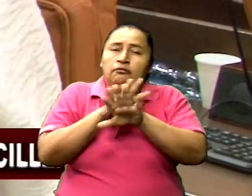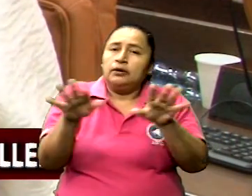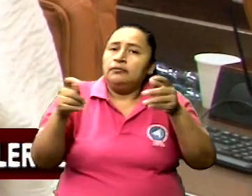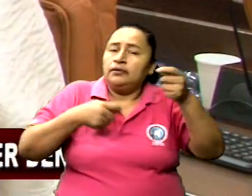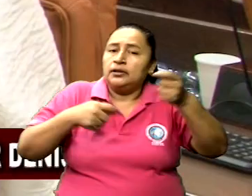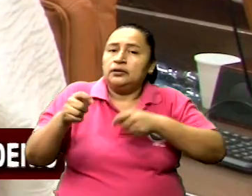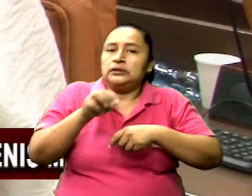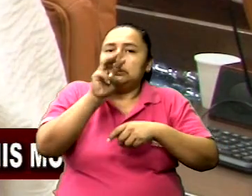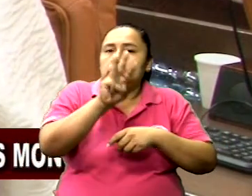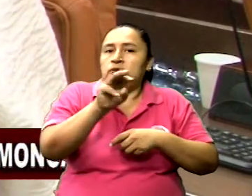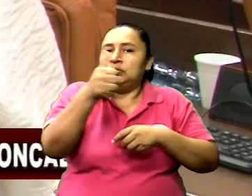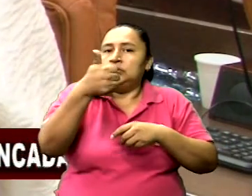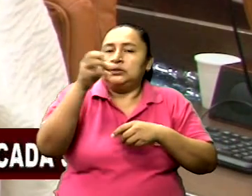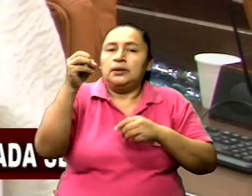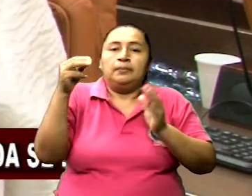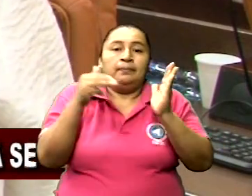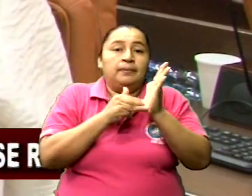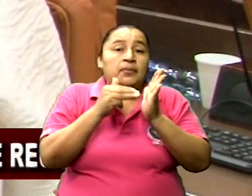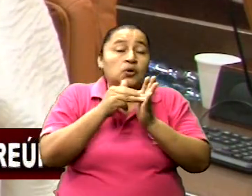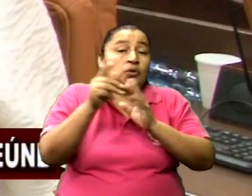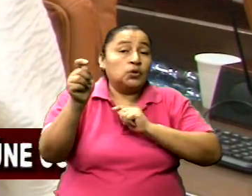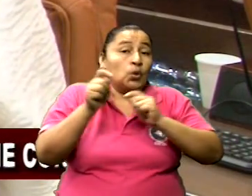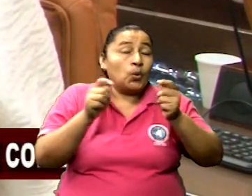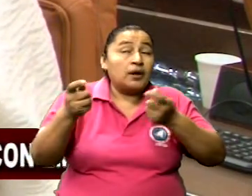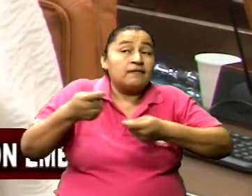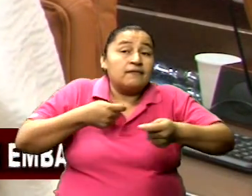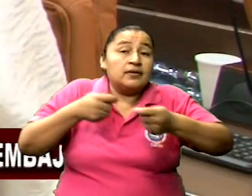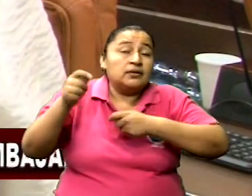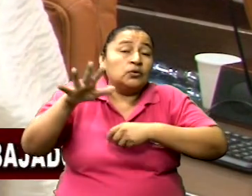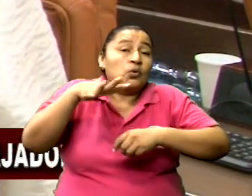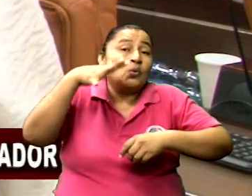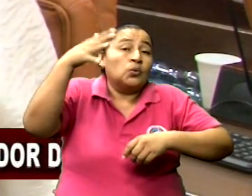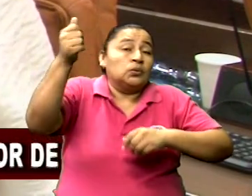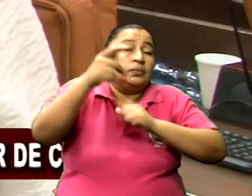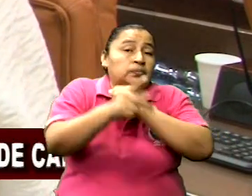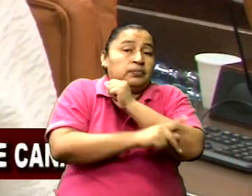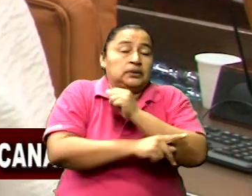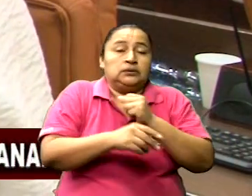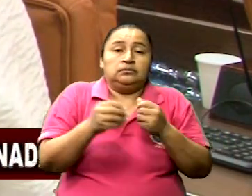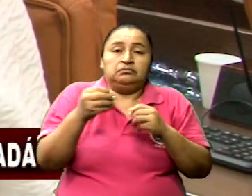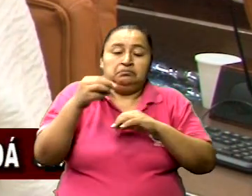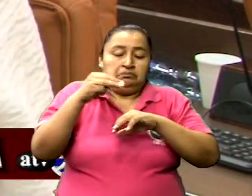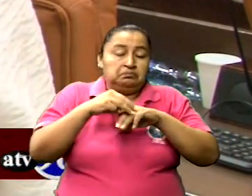de 360 millones de dólares exportados en minería, ya tanto